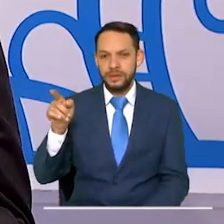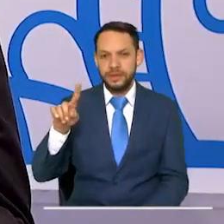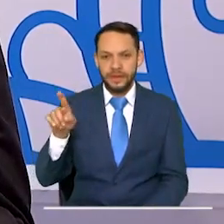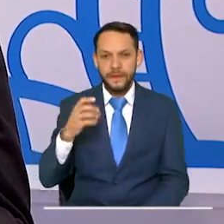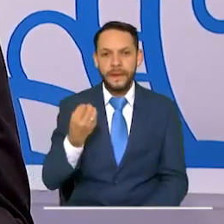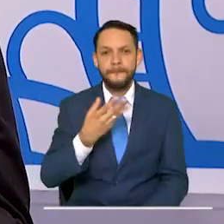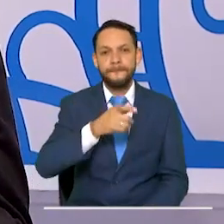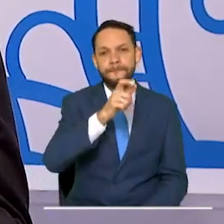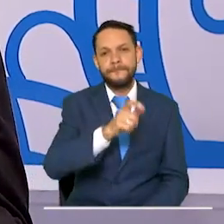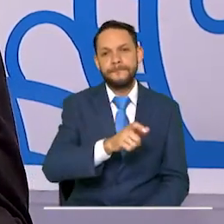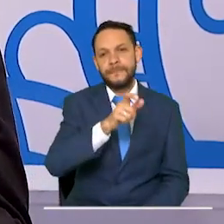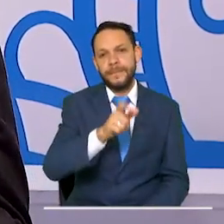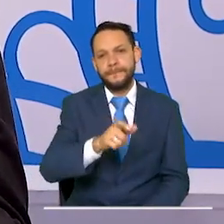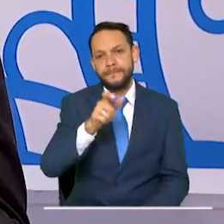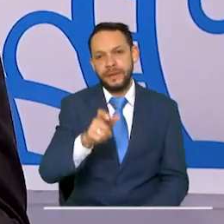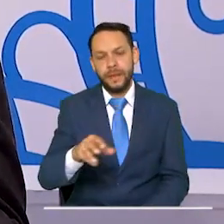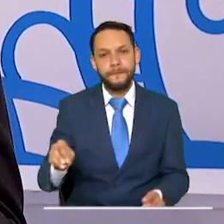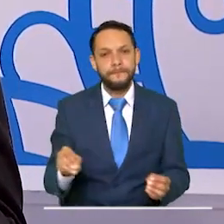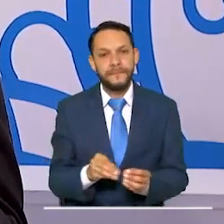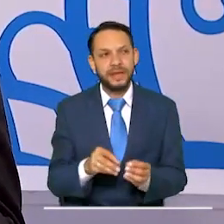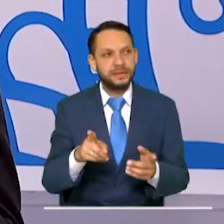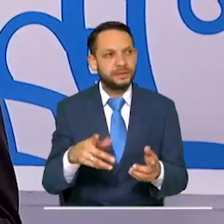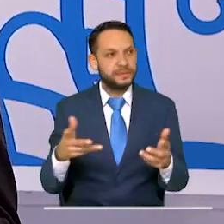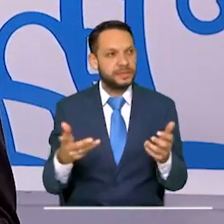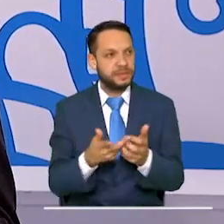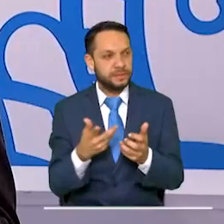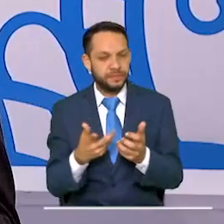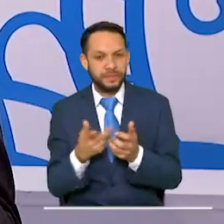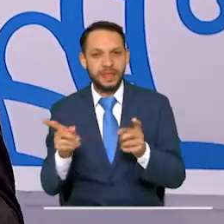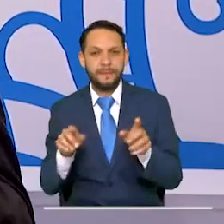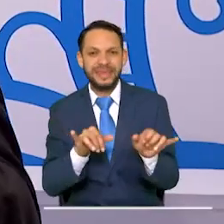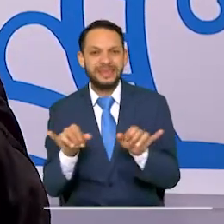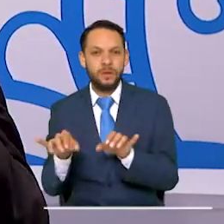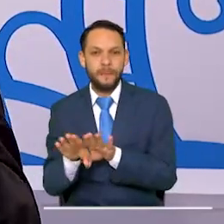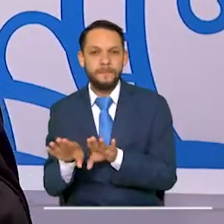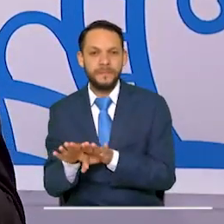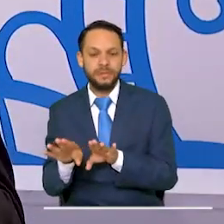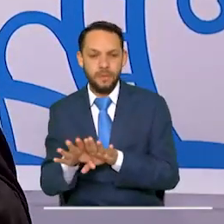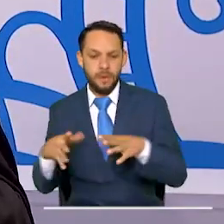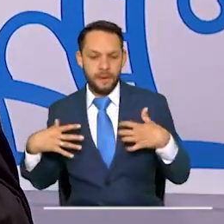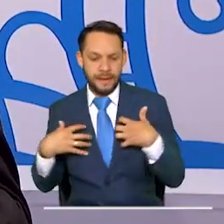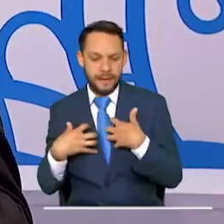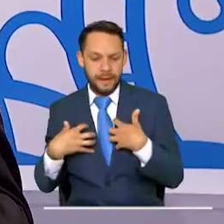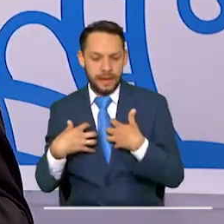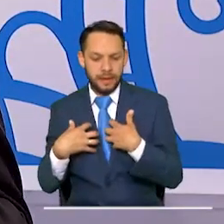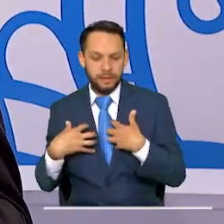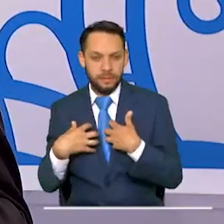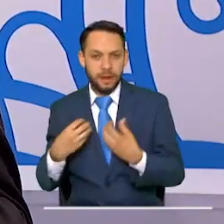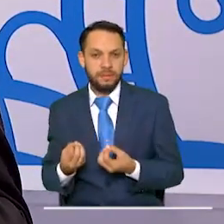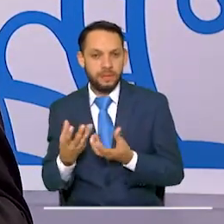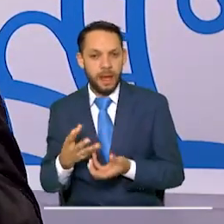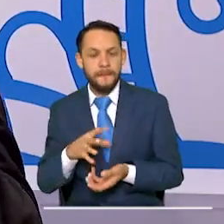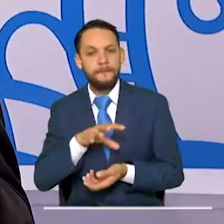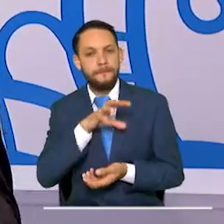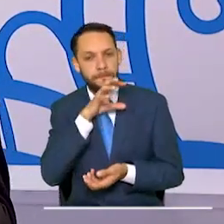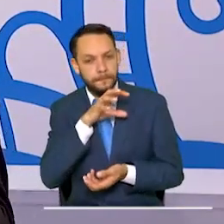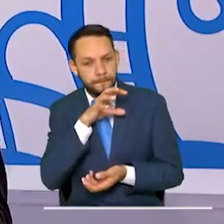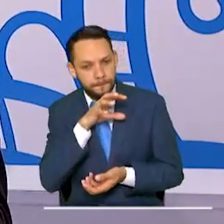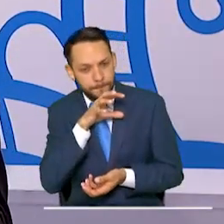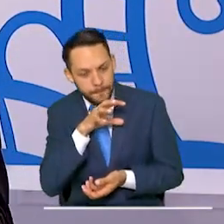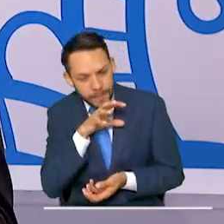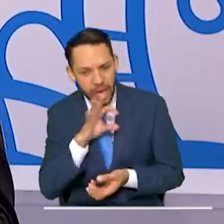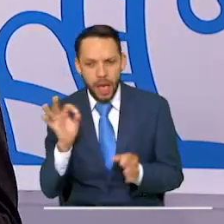la importancia del uso del cannabis medicinal en los animales, y eso permite un poco abrir también el espectro